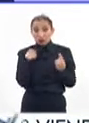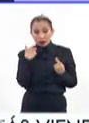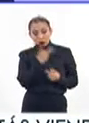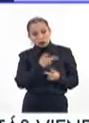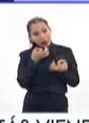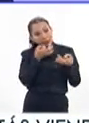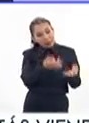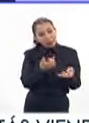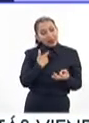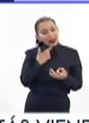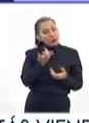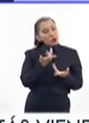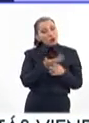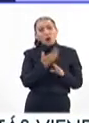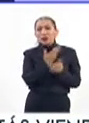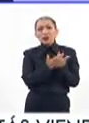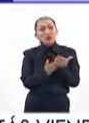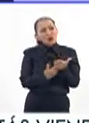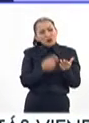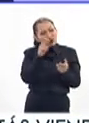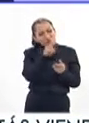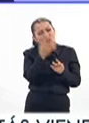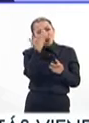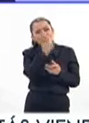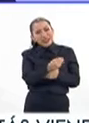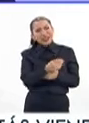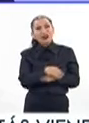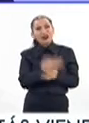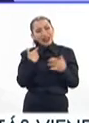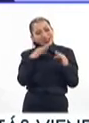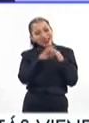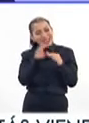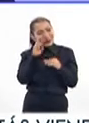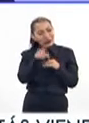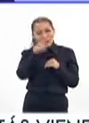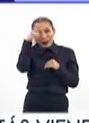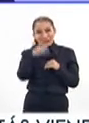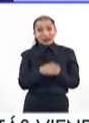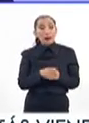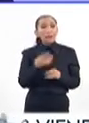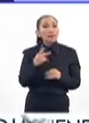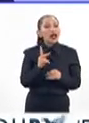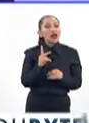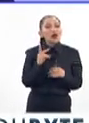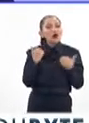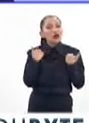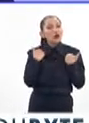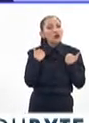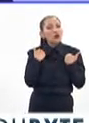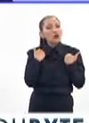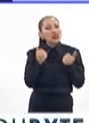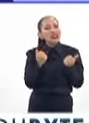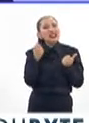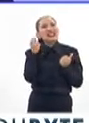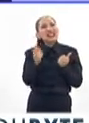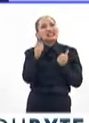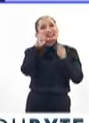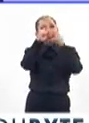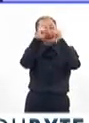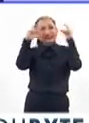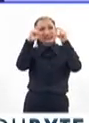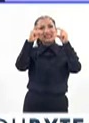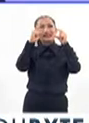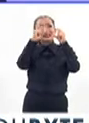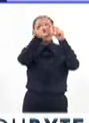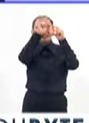infantil, que se siente muy atraído por la figura gráfica. Y aparte identifica perfecto. Exactamente, aunque no entienda enteramente la idea,